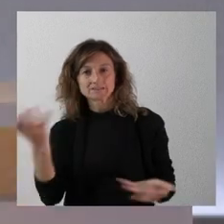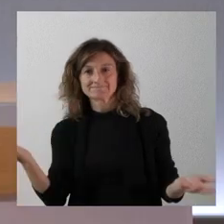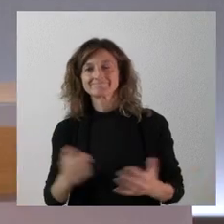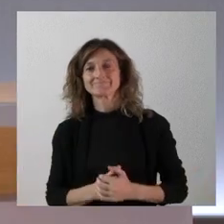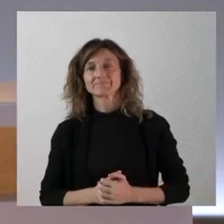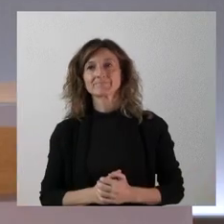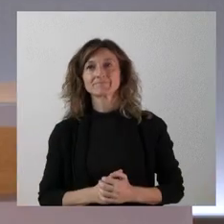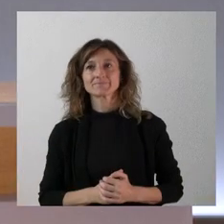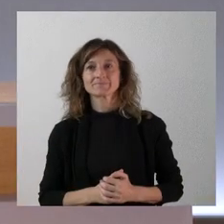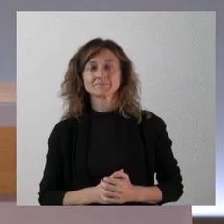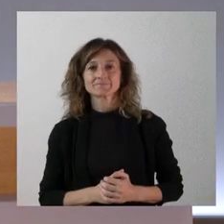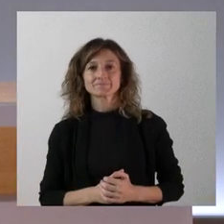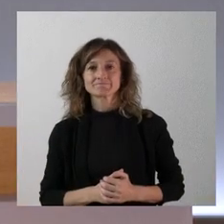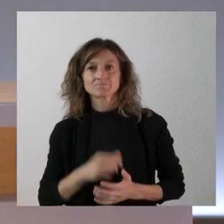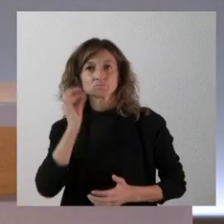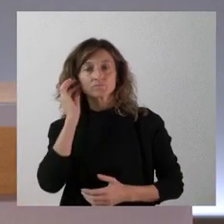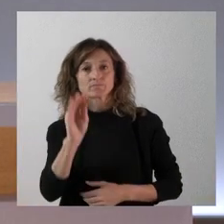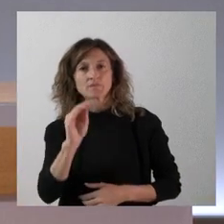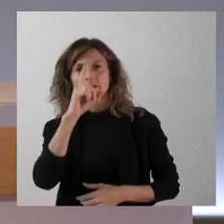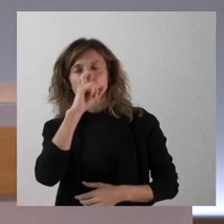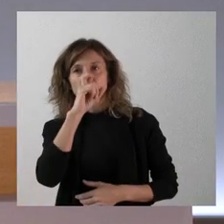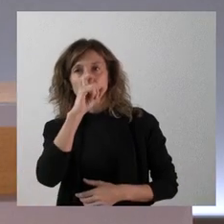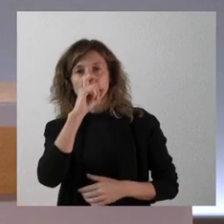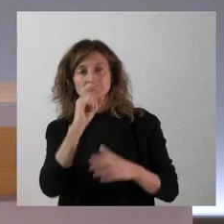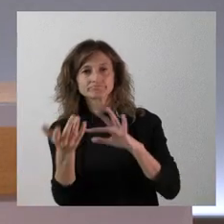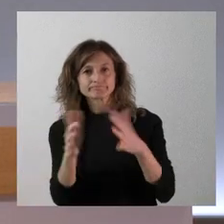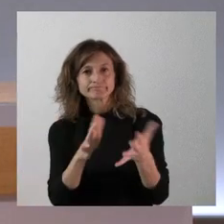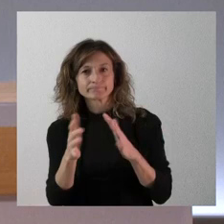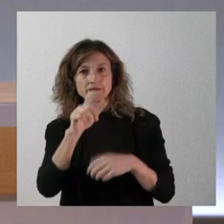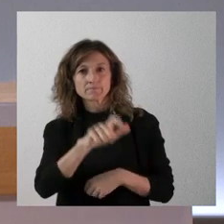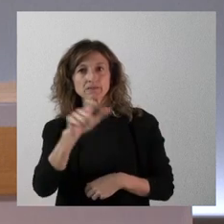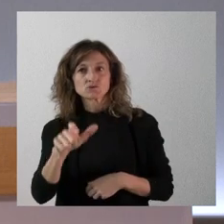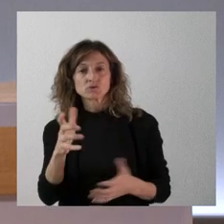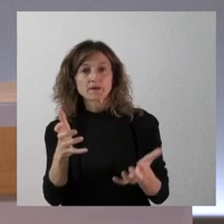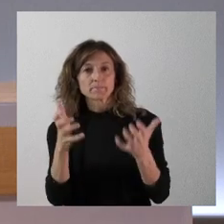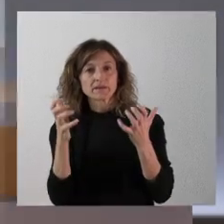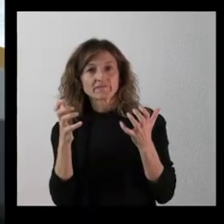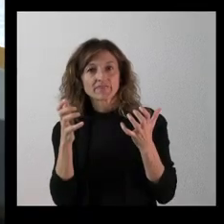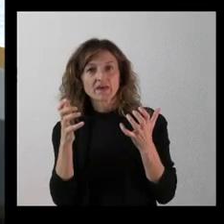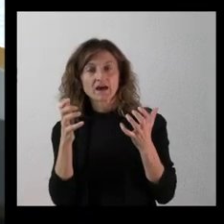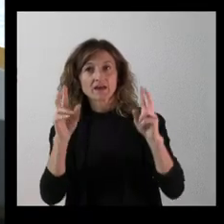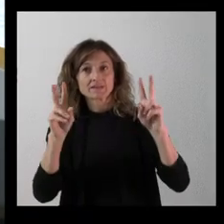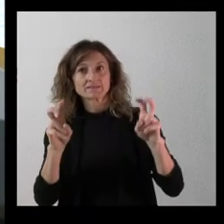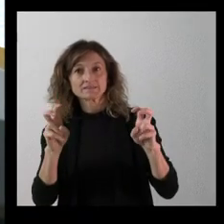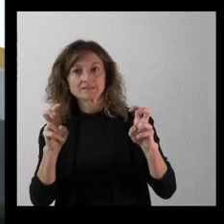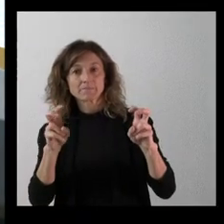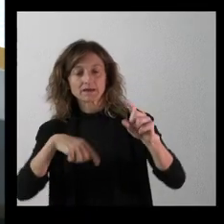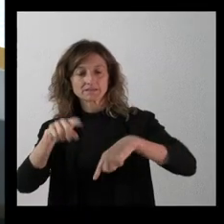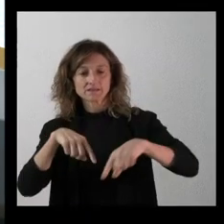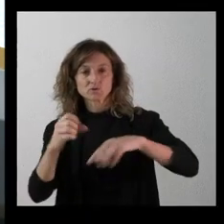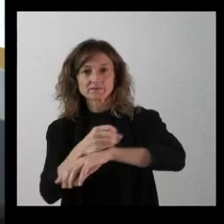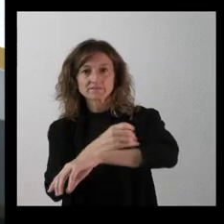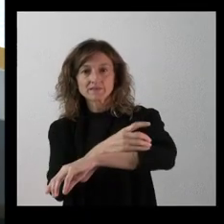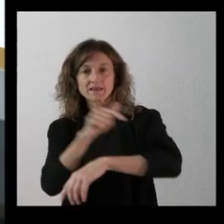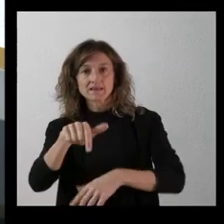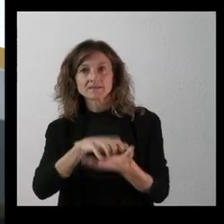interés si nos podía recordar si tiene una estimación de las personas que se podían beneficiar por el descuento en el transporte ferroviario